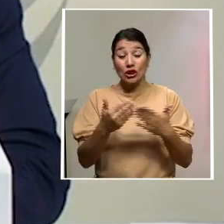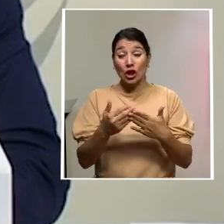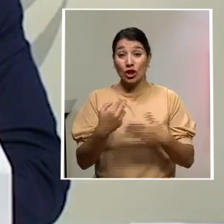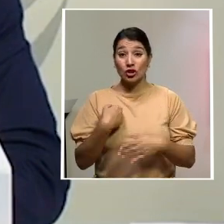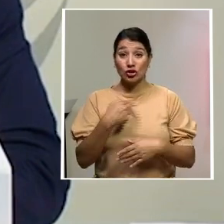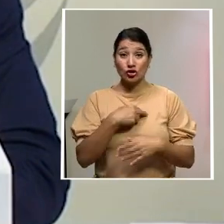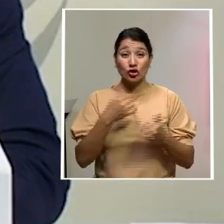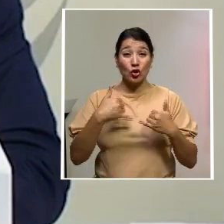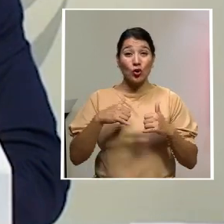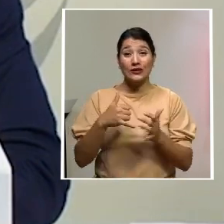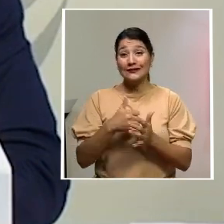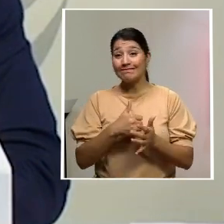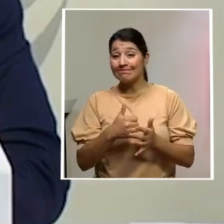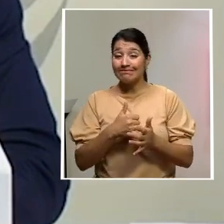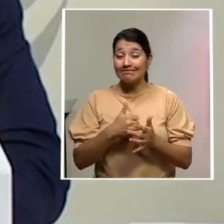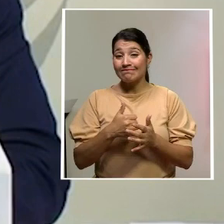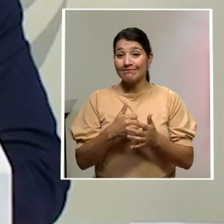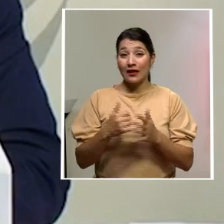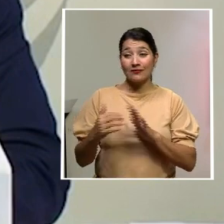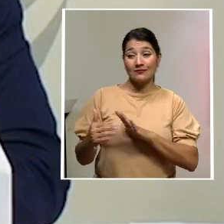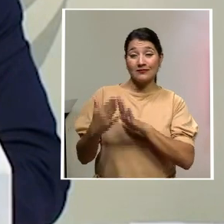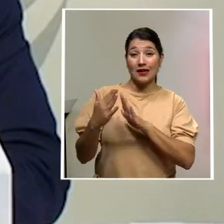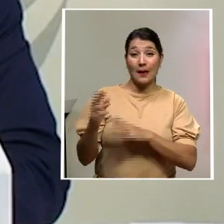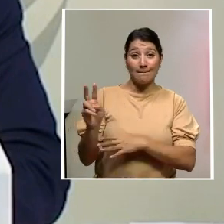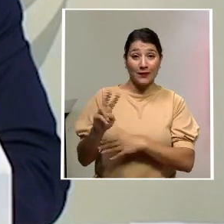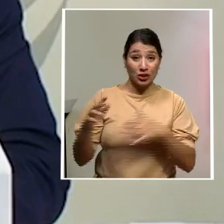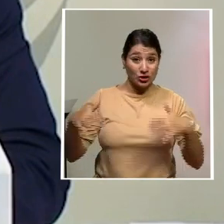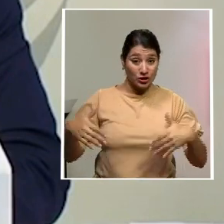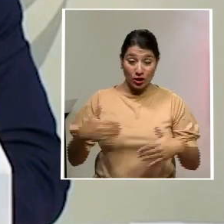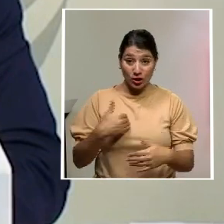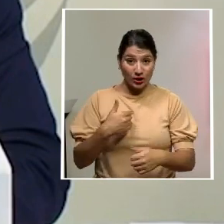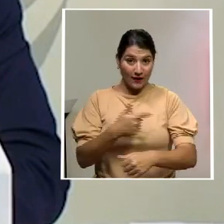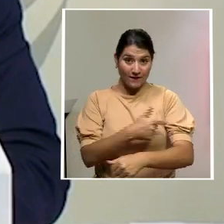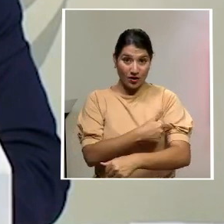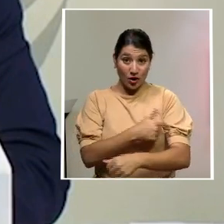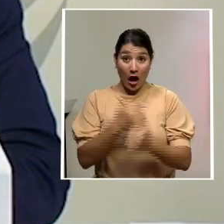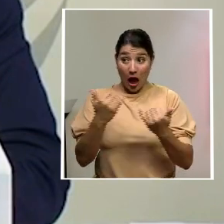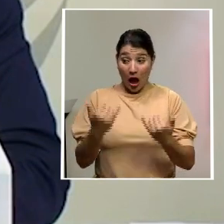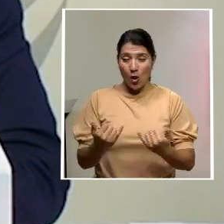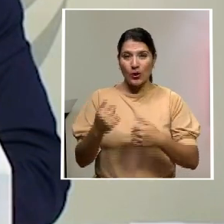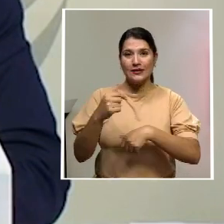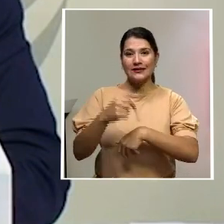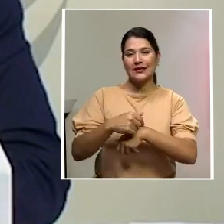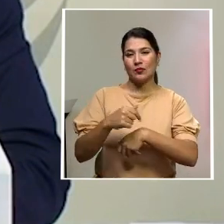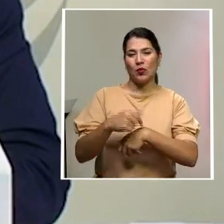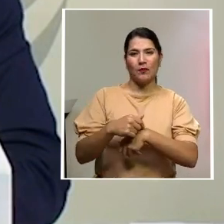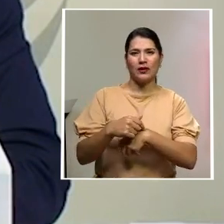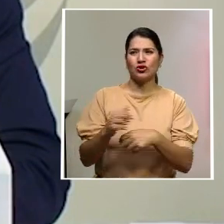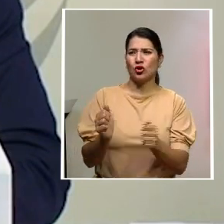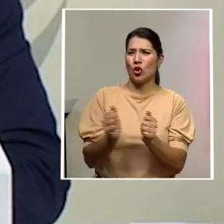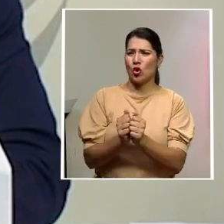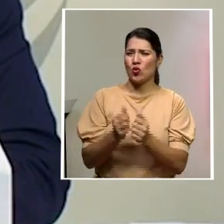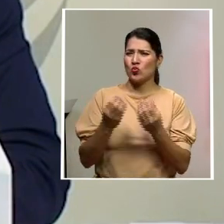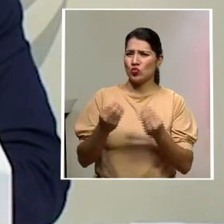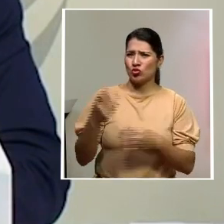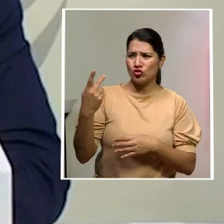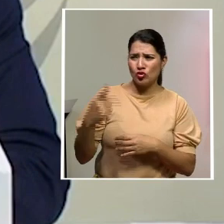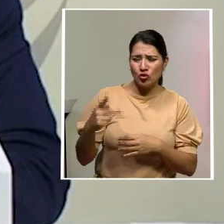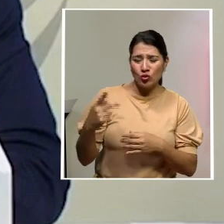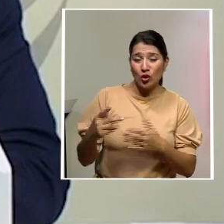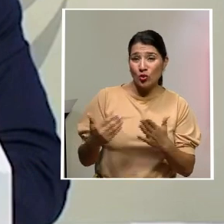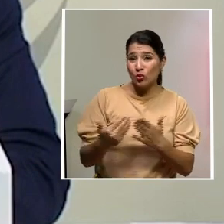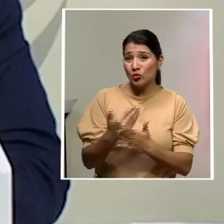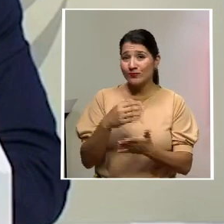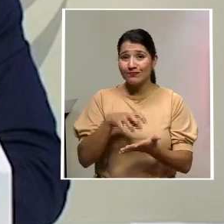somos susceptibles al virus y aún no estamos vacunados. En este momento, frente a una amenaza continua y una nueva incertidumbre,